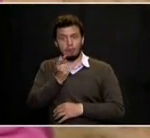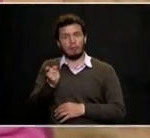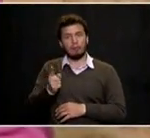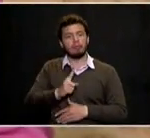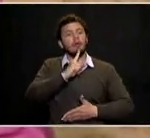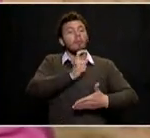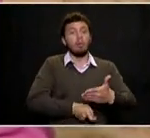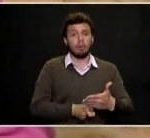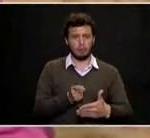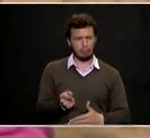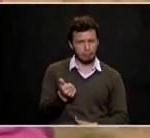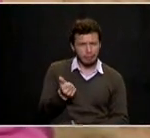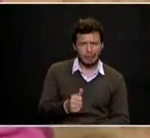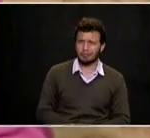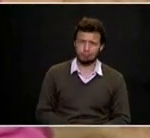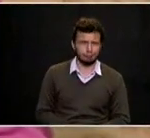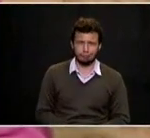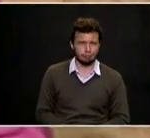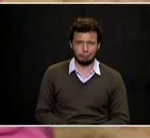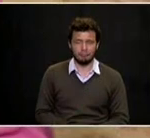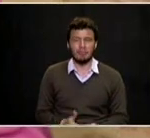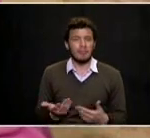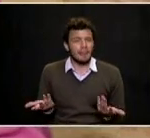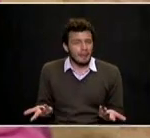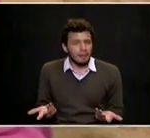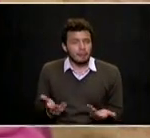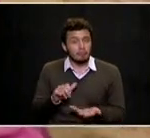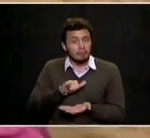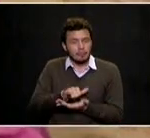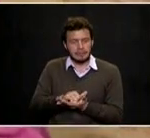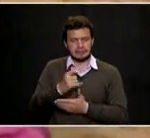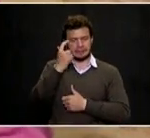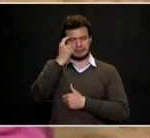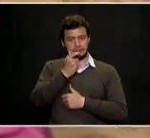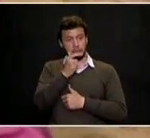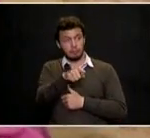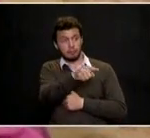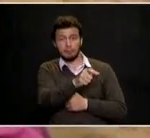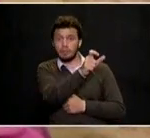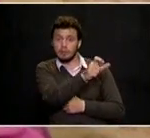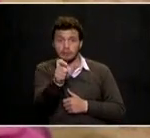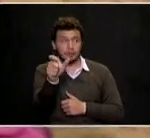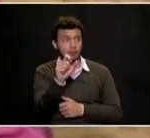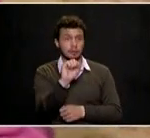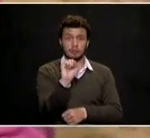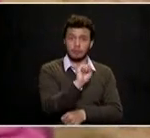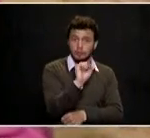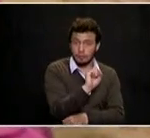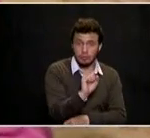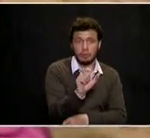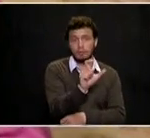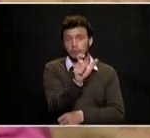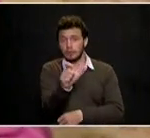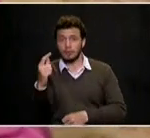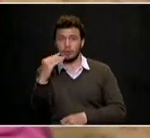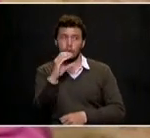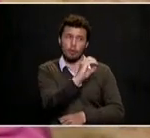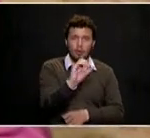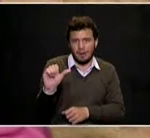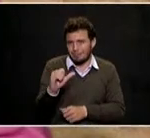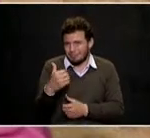vista hay que evitar sancionar de esa manera a los conductores oa las conductoras porque no solamente